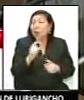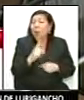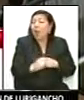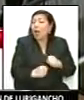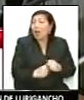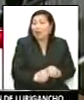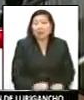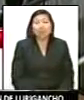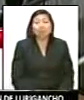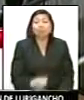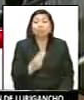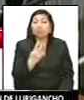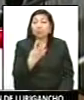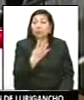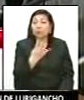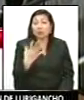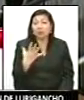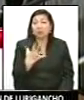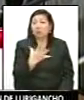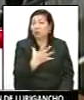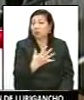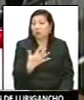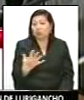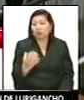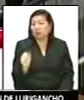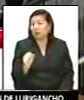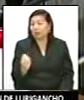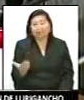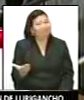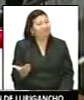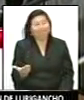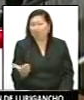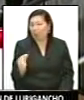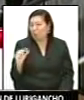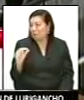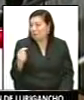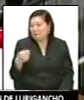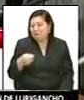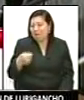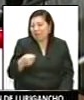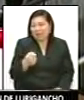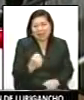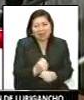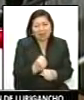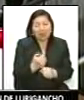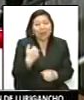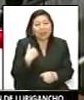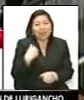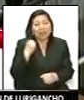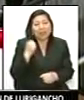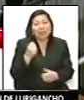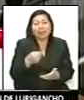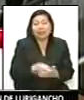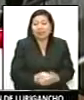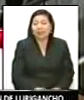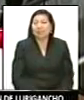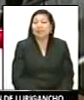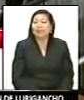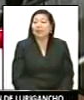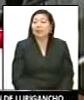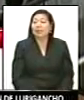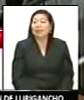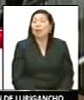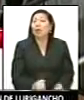de 23, 45, 54 soles, ¿no? Y se supone que todo trabajador tiene el derecho que se le compute como